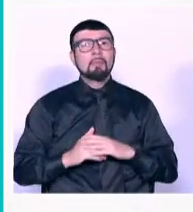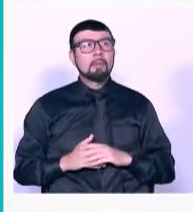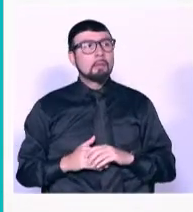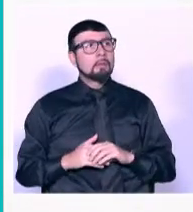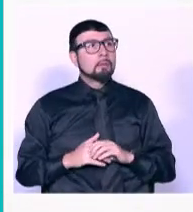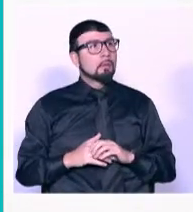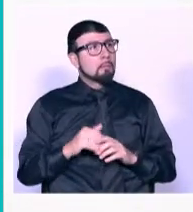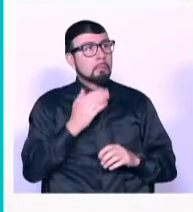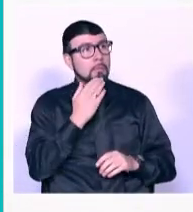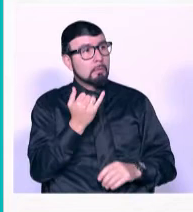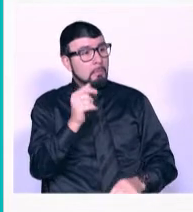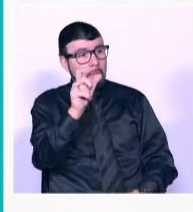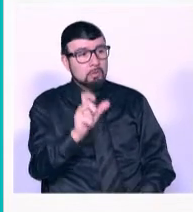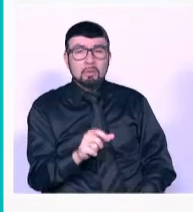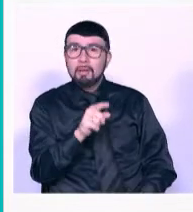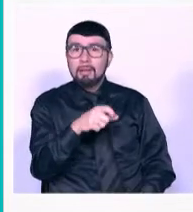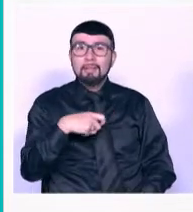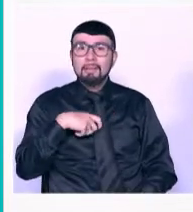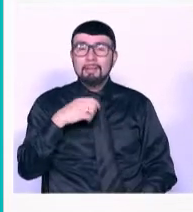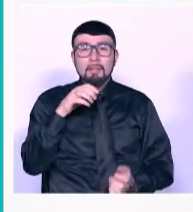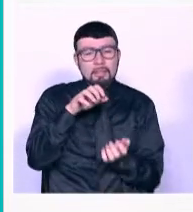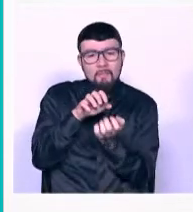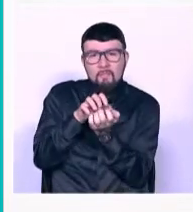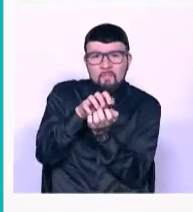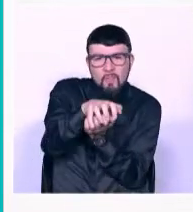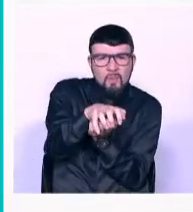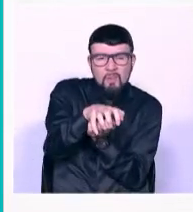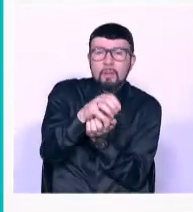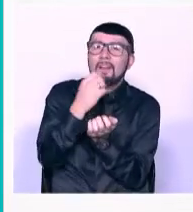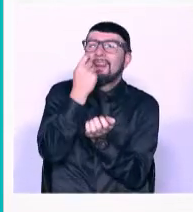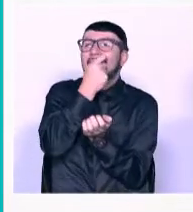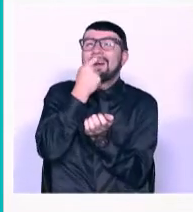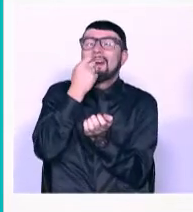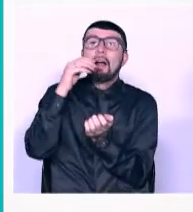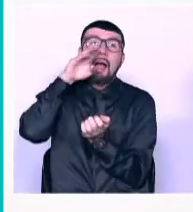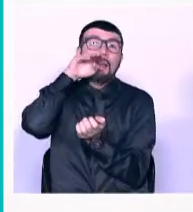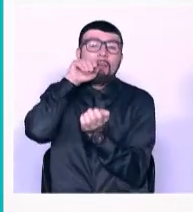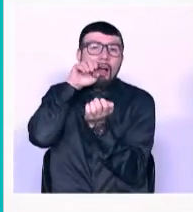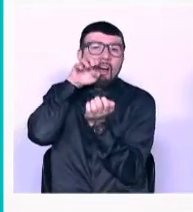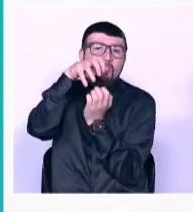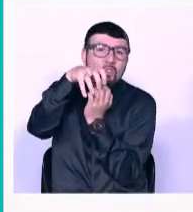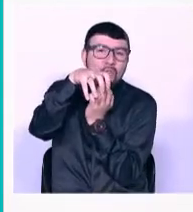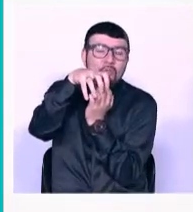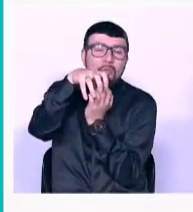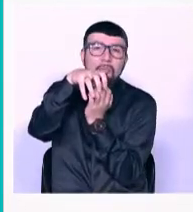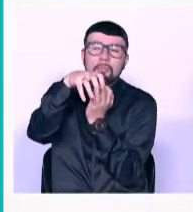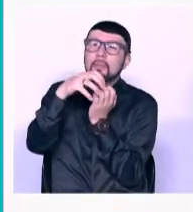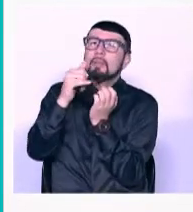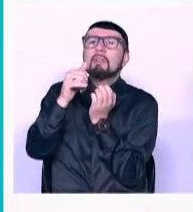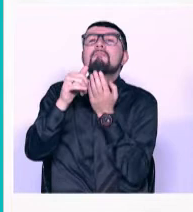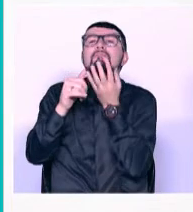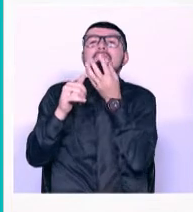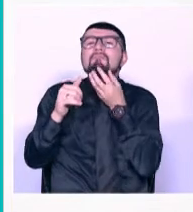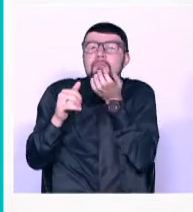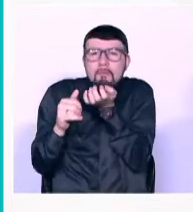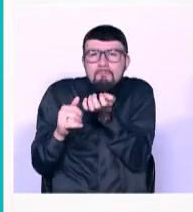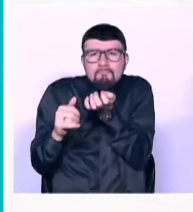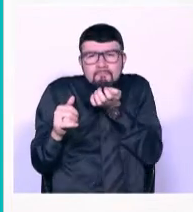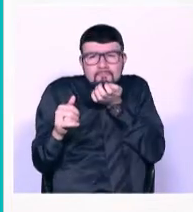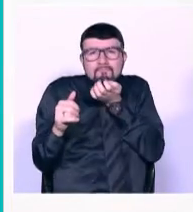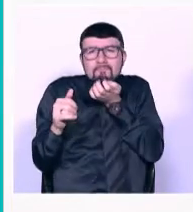esta mordida, que los dientes están muy afuera, los de arriba, y el mentón muy hacia